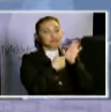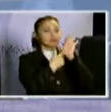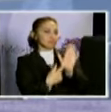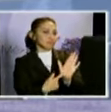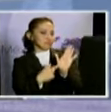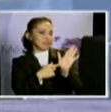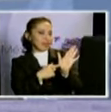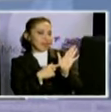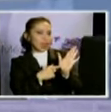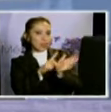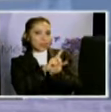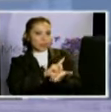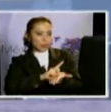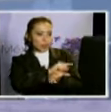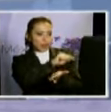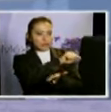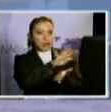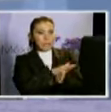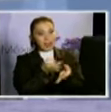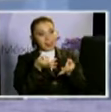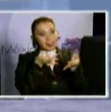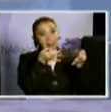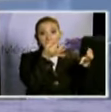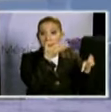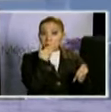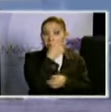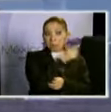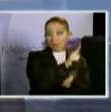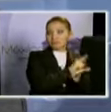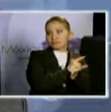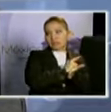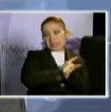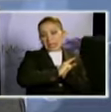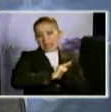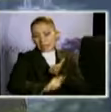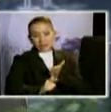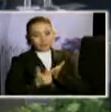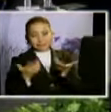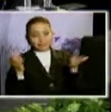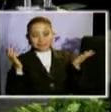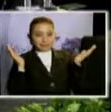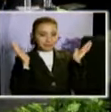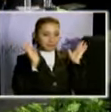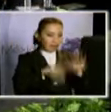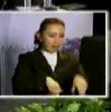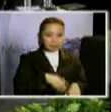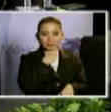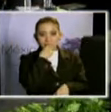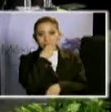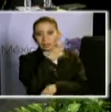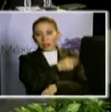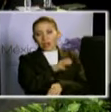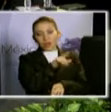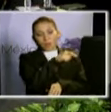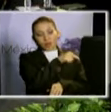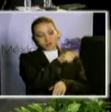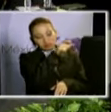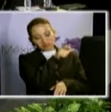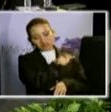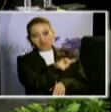las drogas como algo atractivo, limpio? Bueno, diría que estas